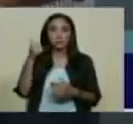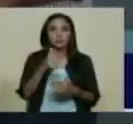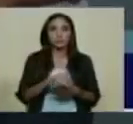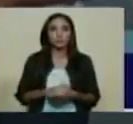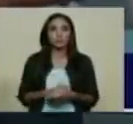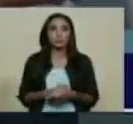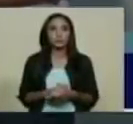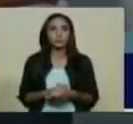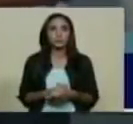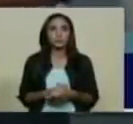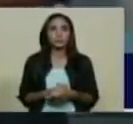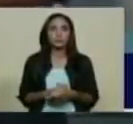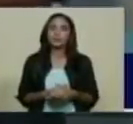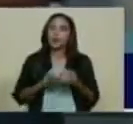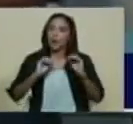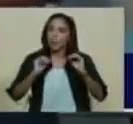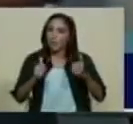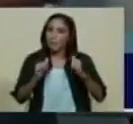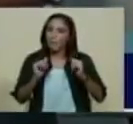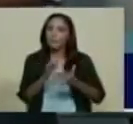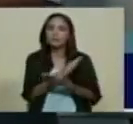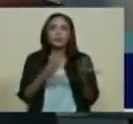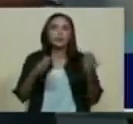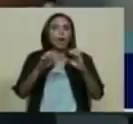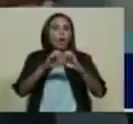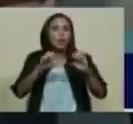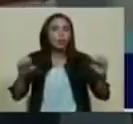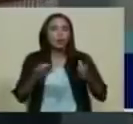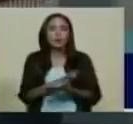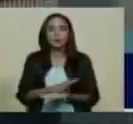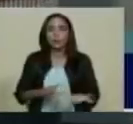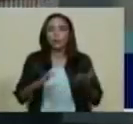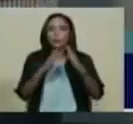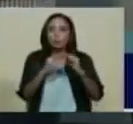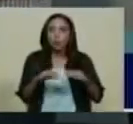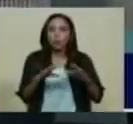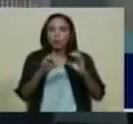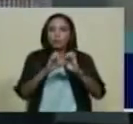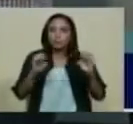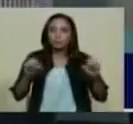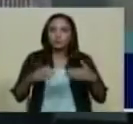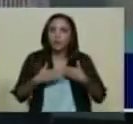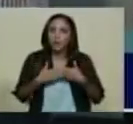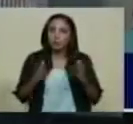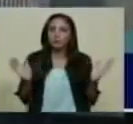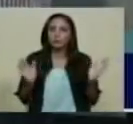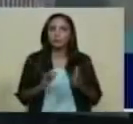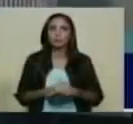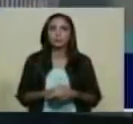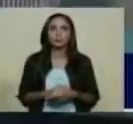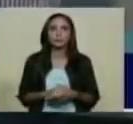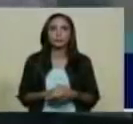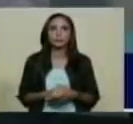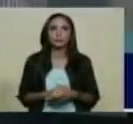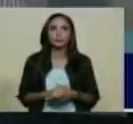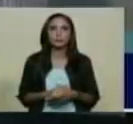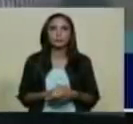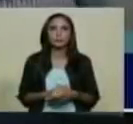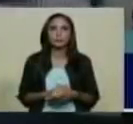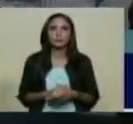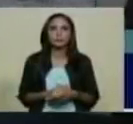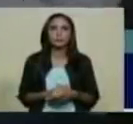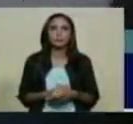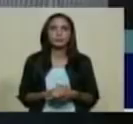será el inicio de esa educación popular y sobre todo masificada en todos los sectores del país.